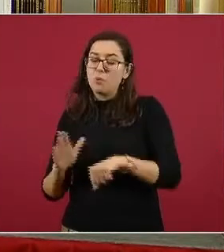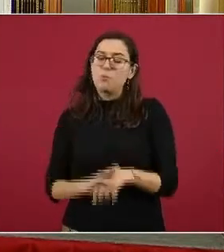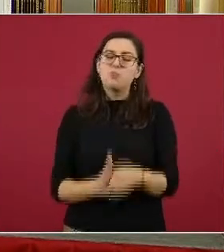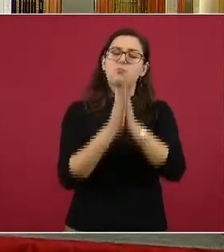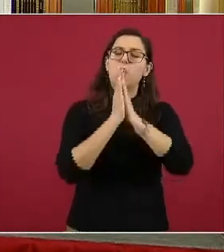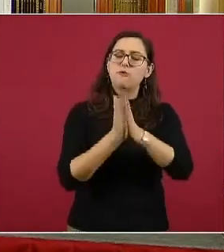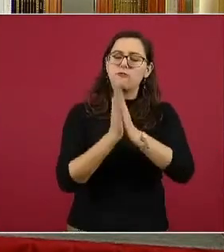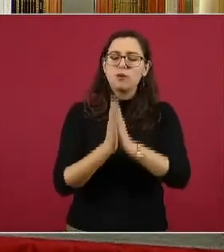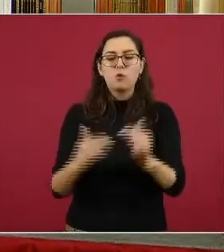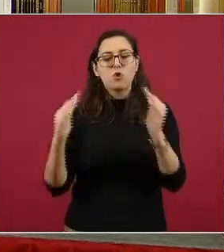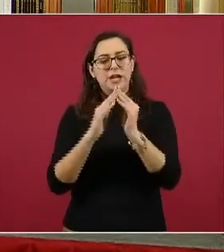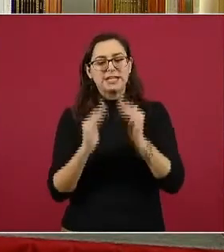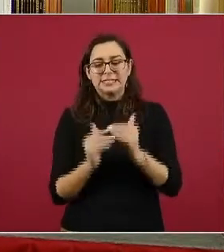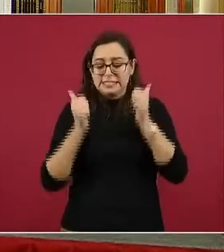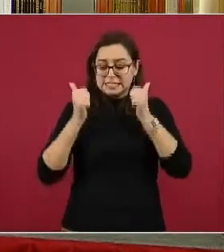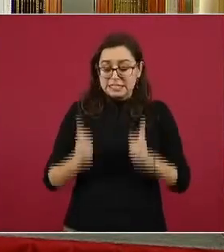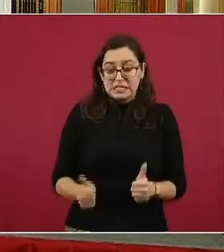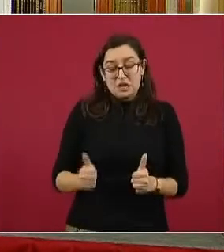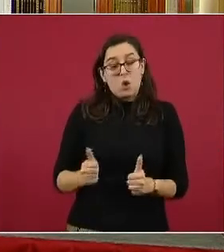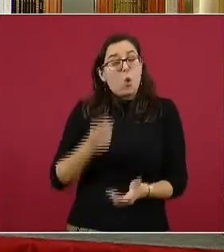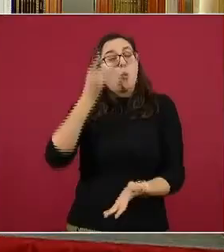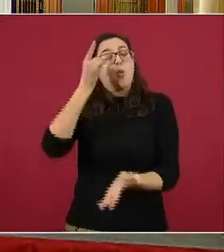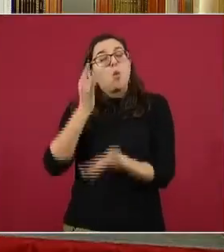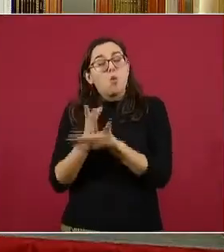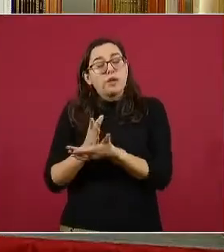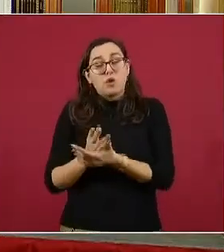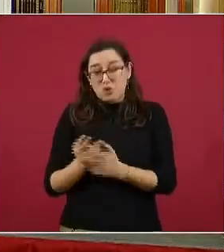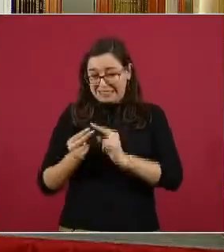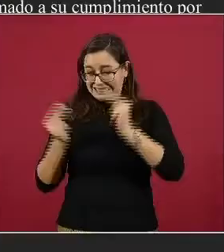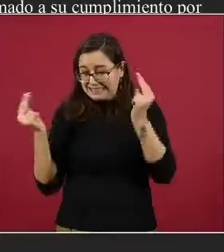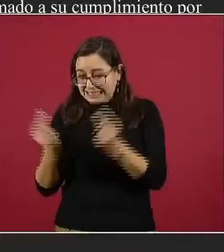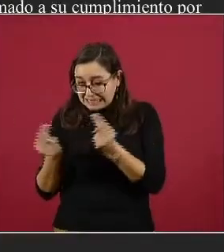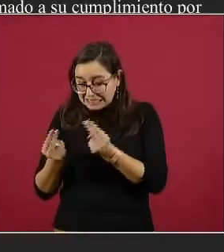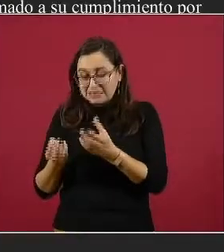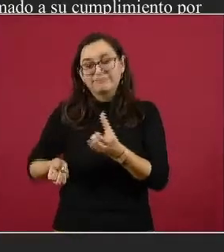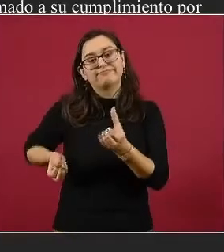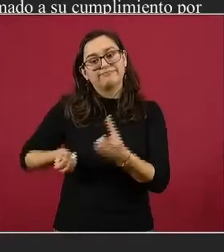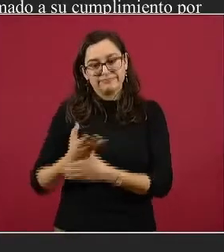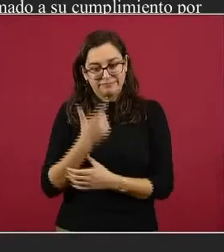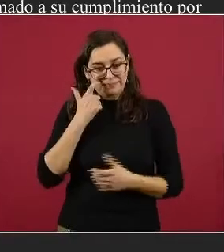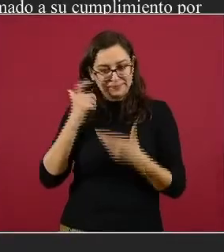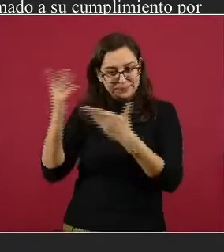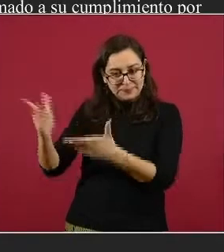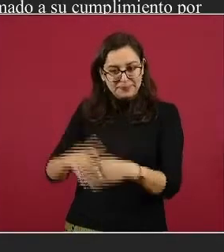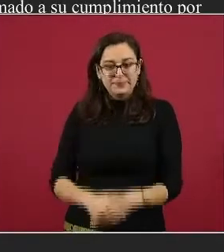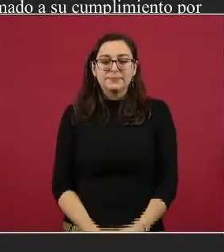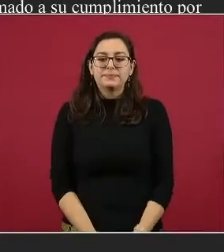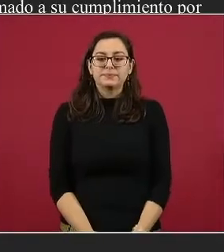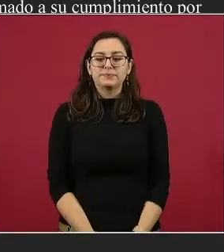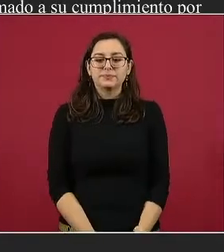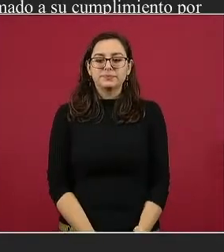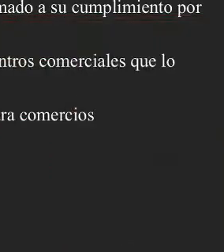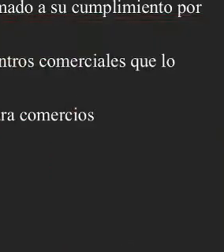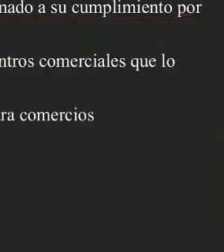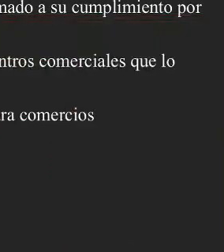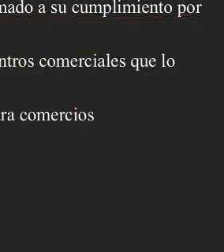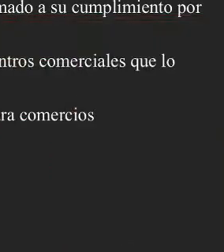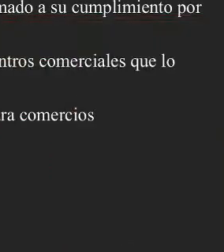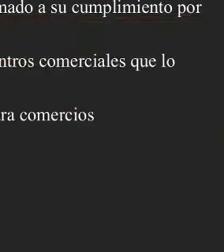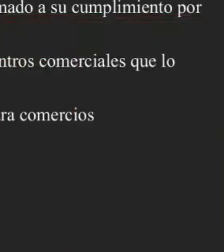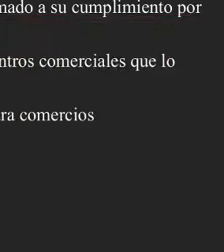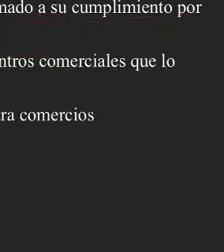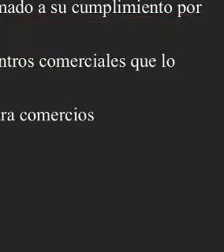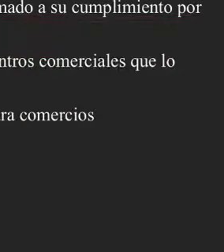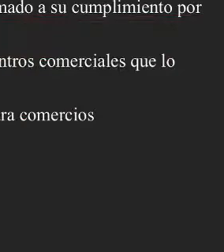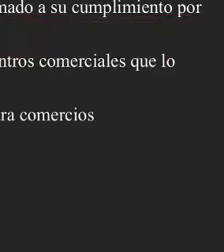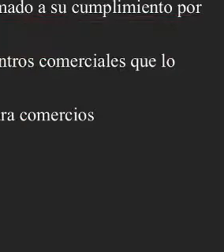en casa, salir solo lo necesario y estar en espacios abiertos, usar cubreboca, sana